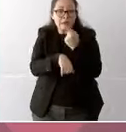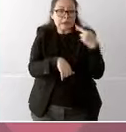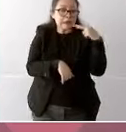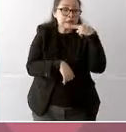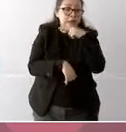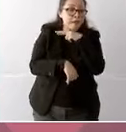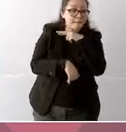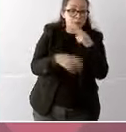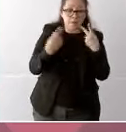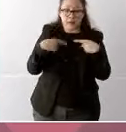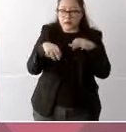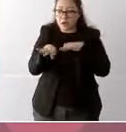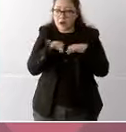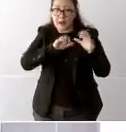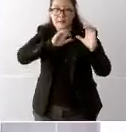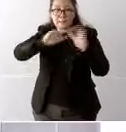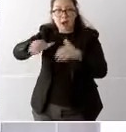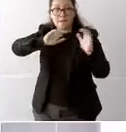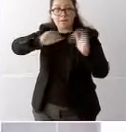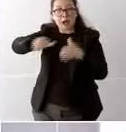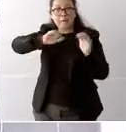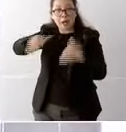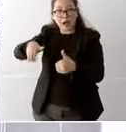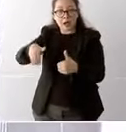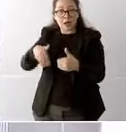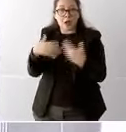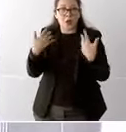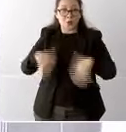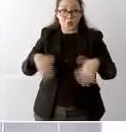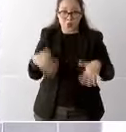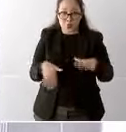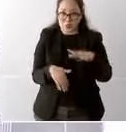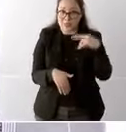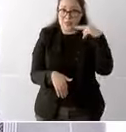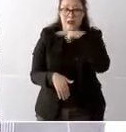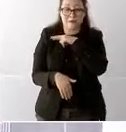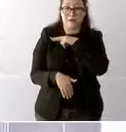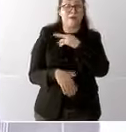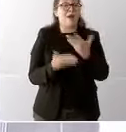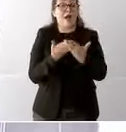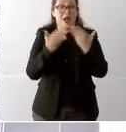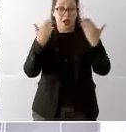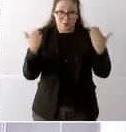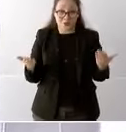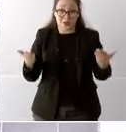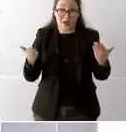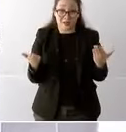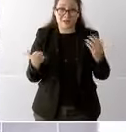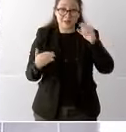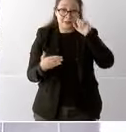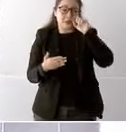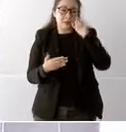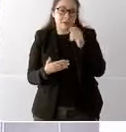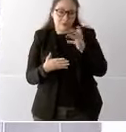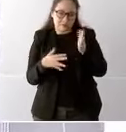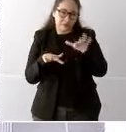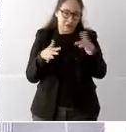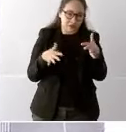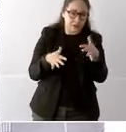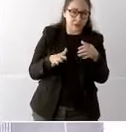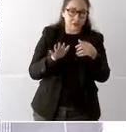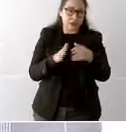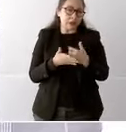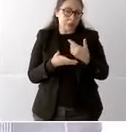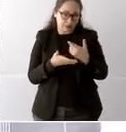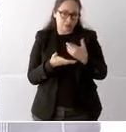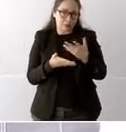y se generan muchos empleos. Hoy, a pesar de que ya estamos terminando en